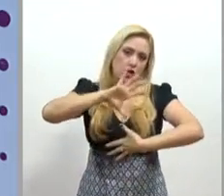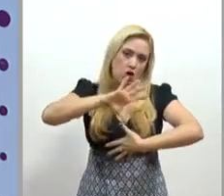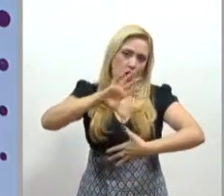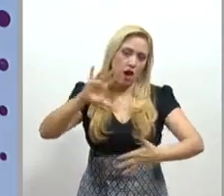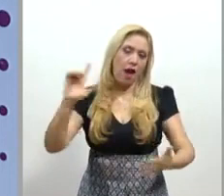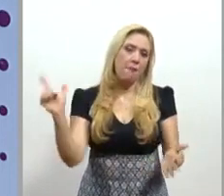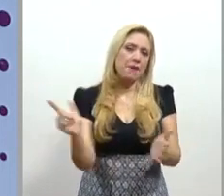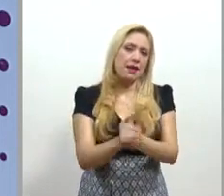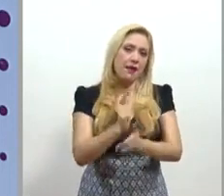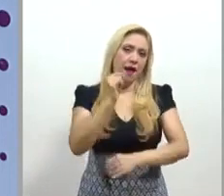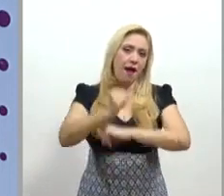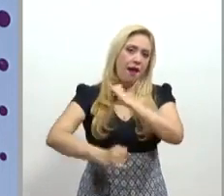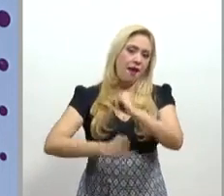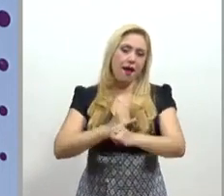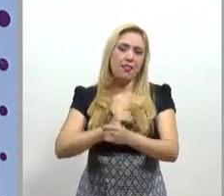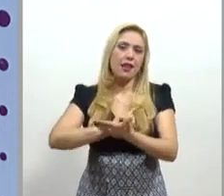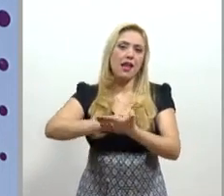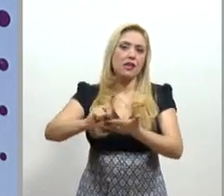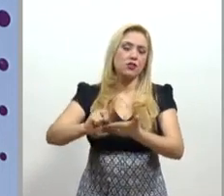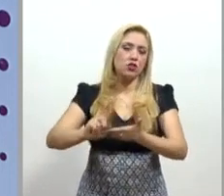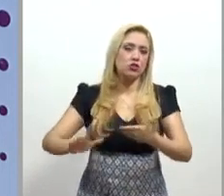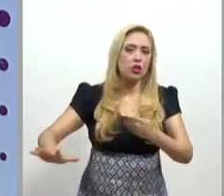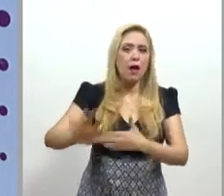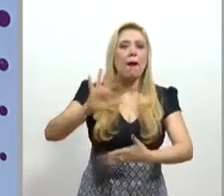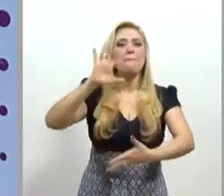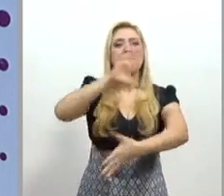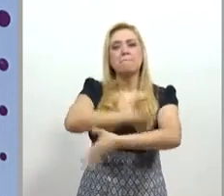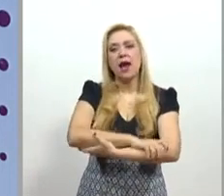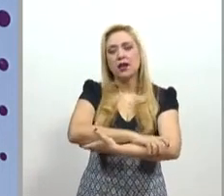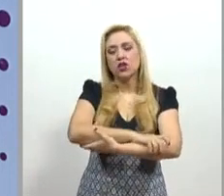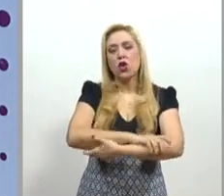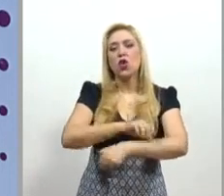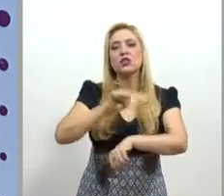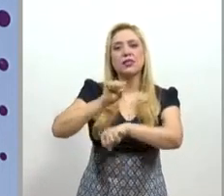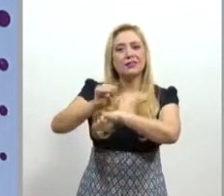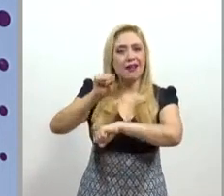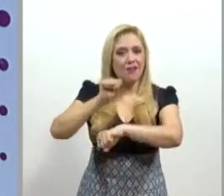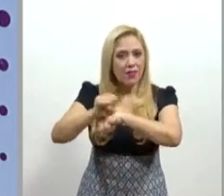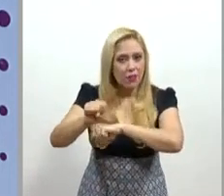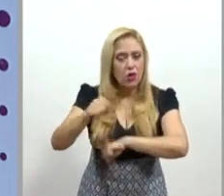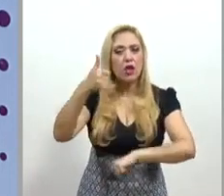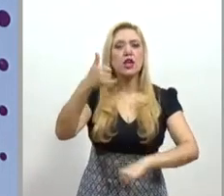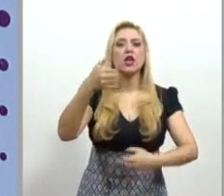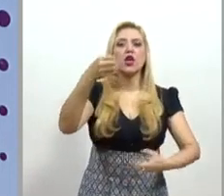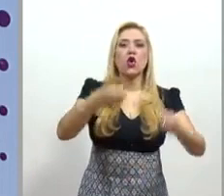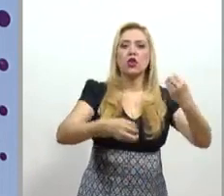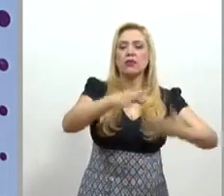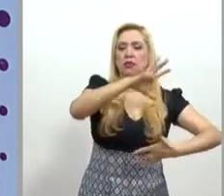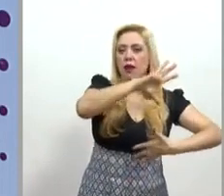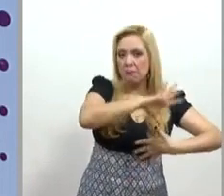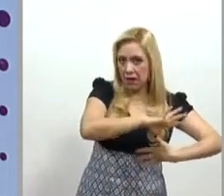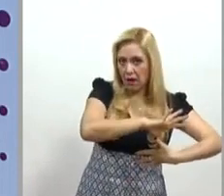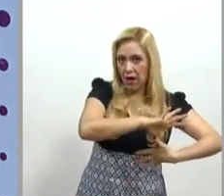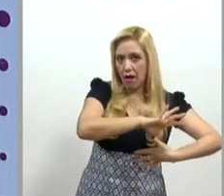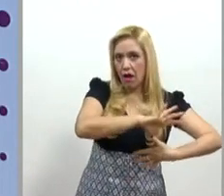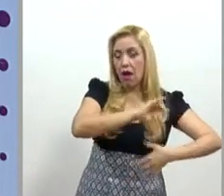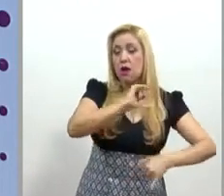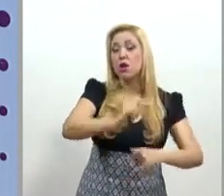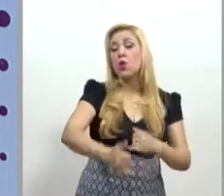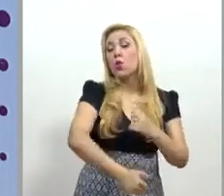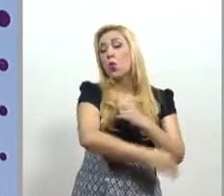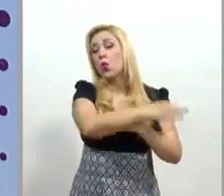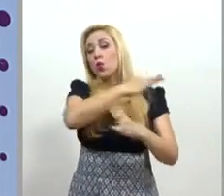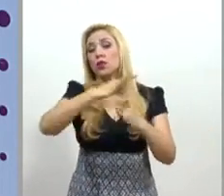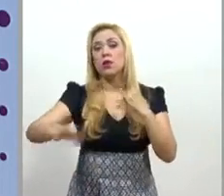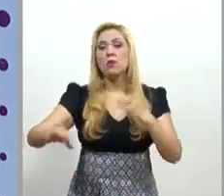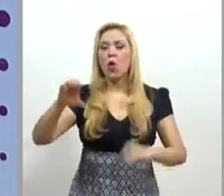de Derechos Sociales, Pacto de San Salvador y la opinión consultiva de la Corte Interamericana. Y diría por último el Acuerdo de